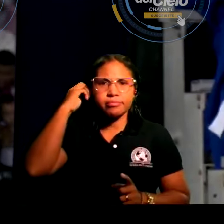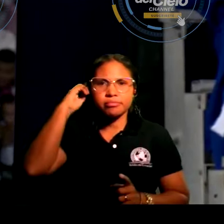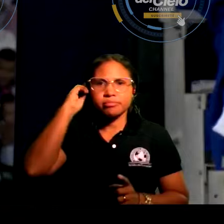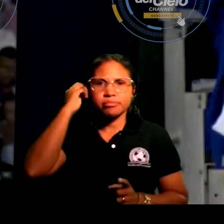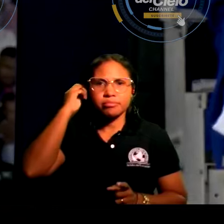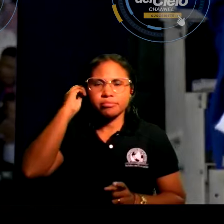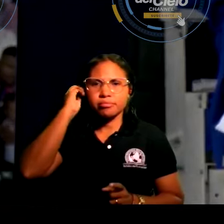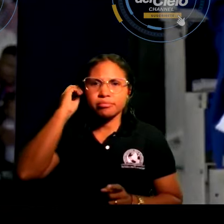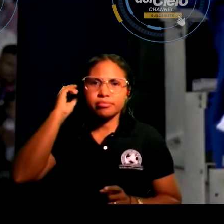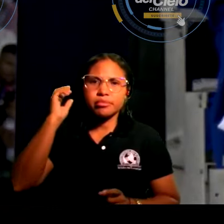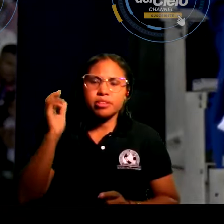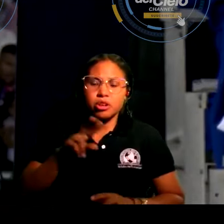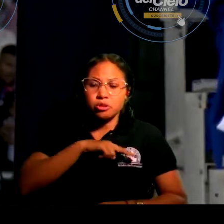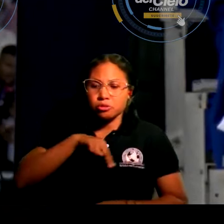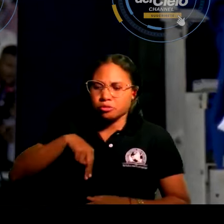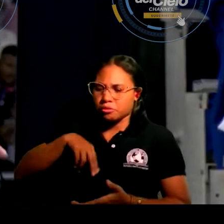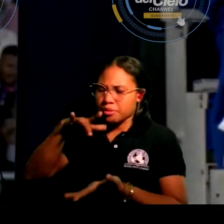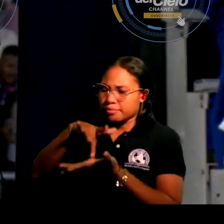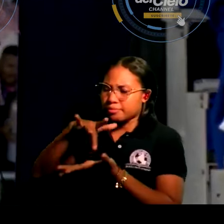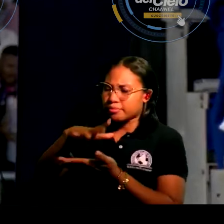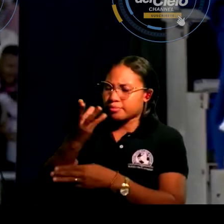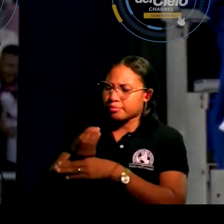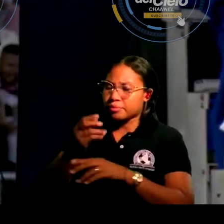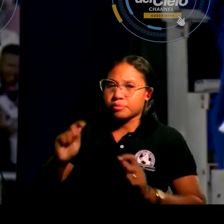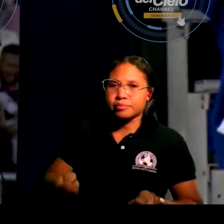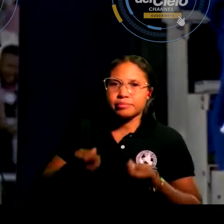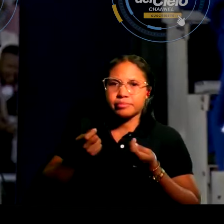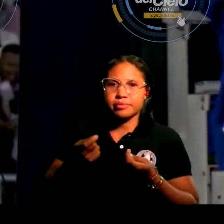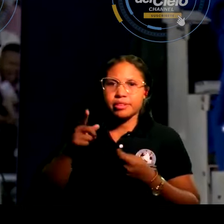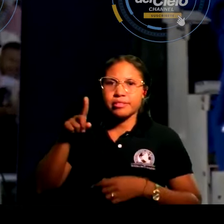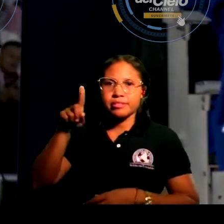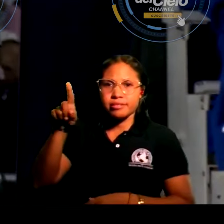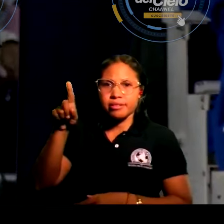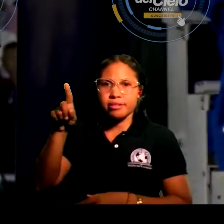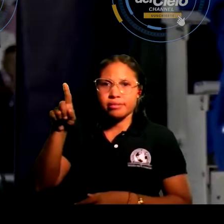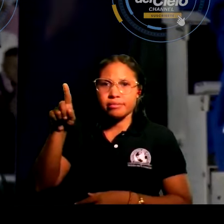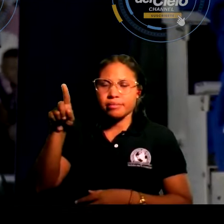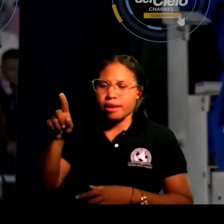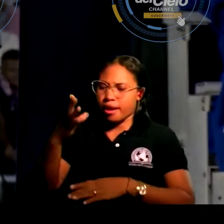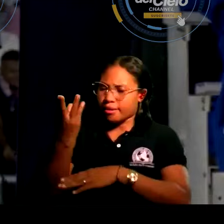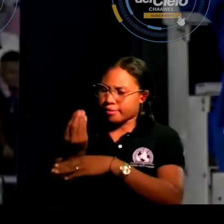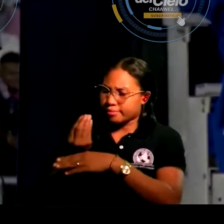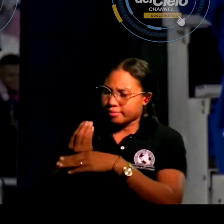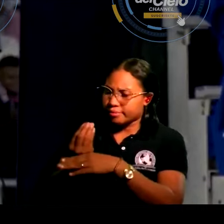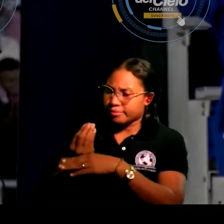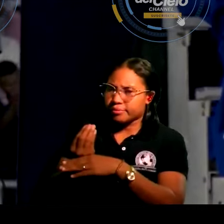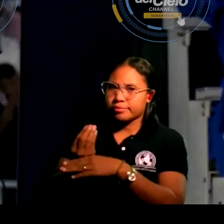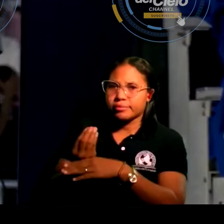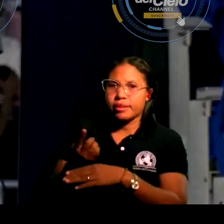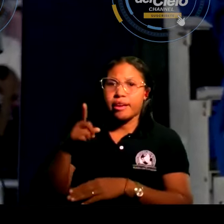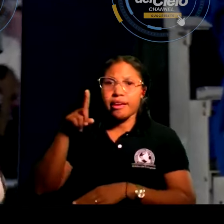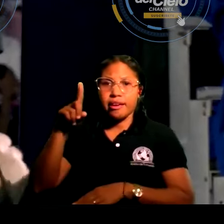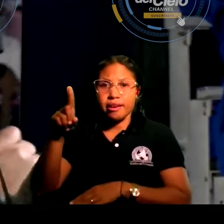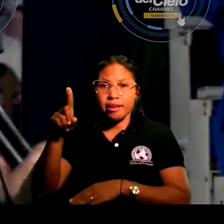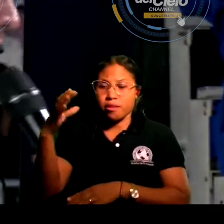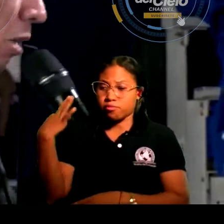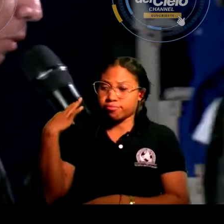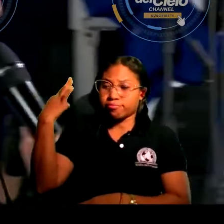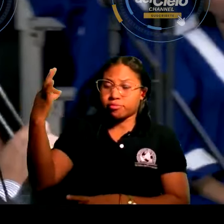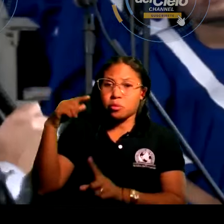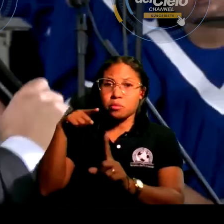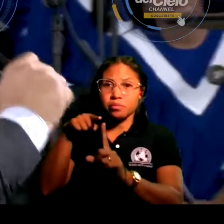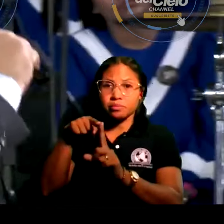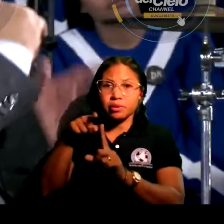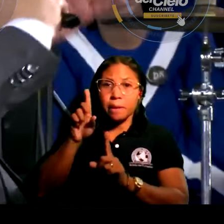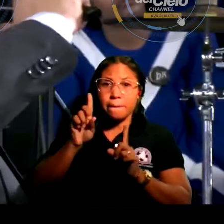somos salvos. Y gracias a Dios Él nos trajo a la iglesia. Él nos añadió a la iglesia. Pero ser